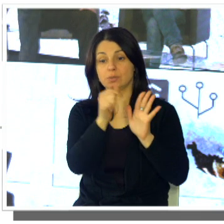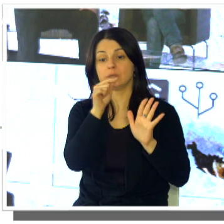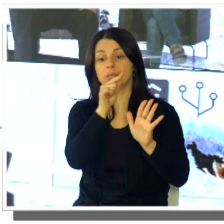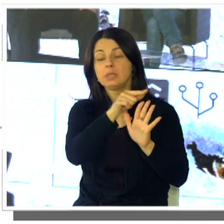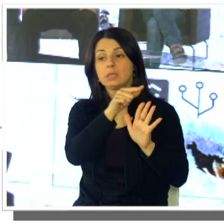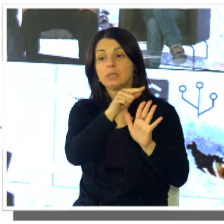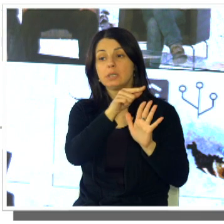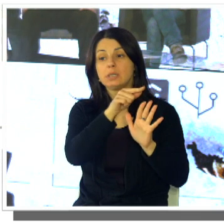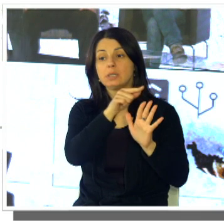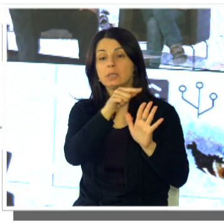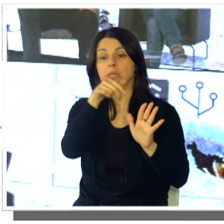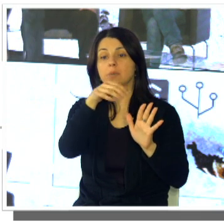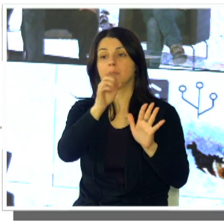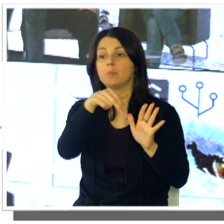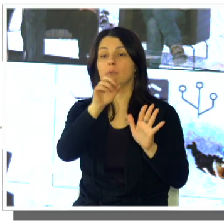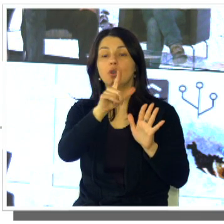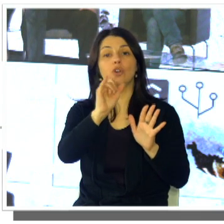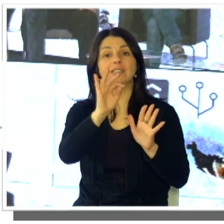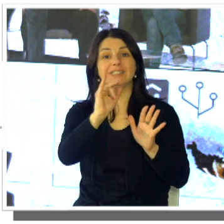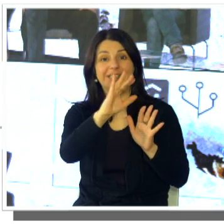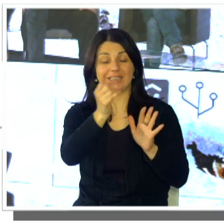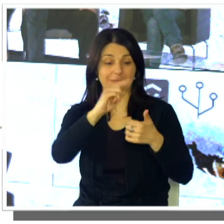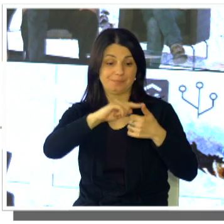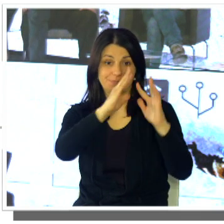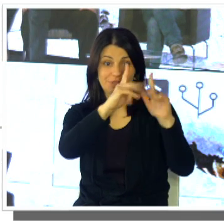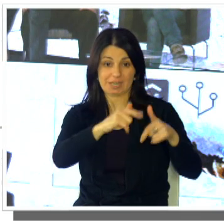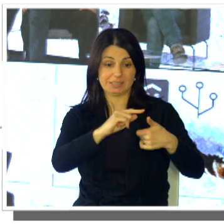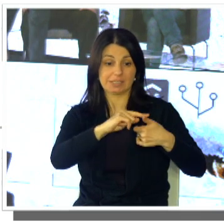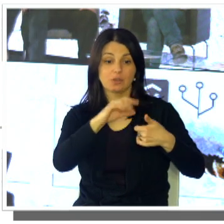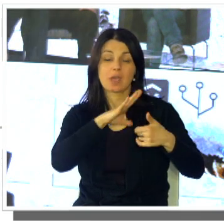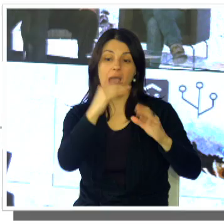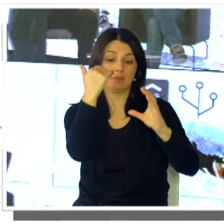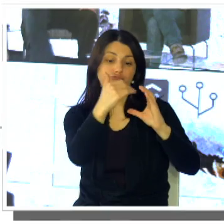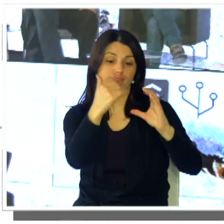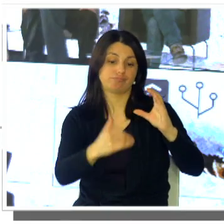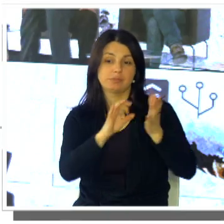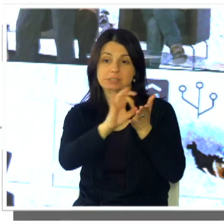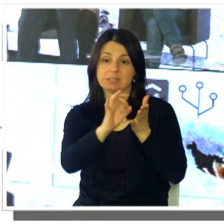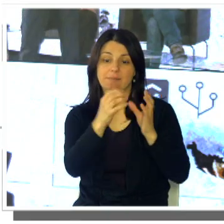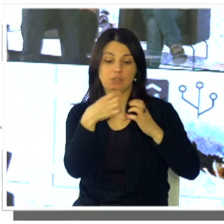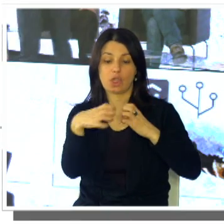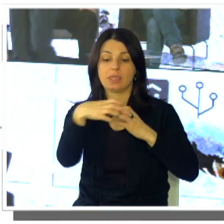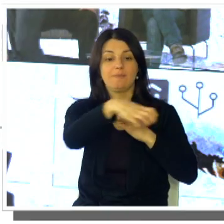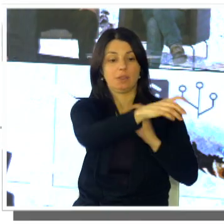una aplicación web monolítica y tenemos cada uno de estos componentes o servicios en la cual dividimos mi aplicación.